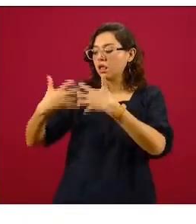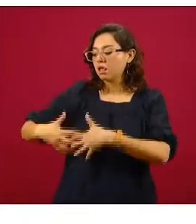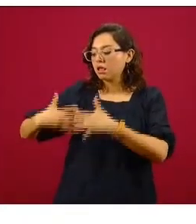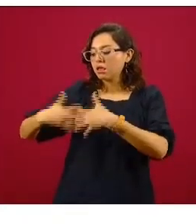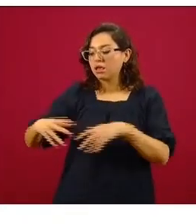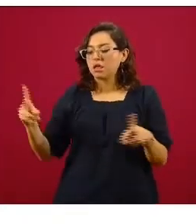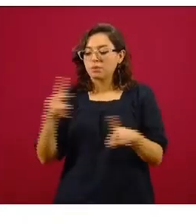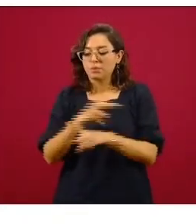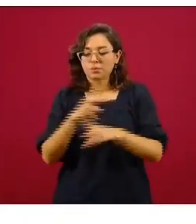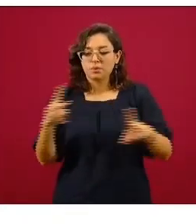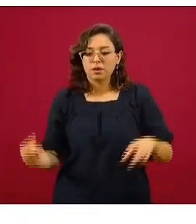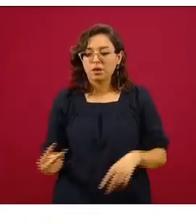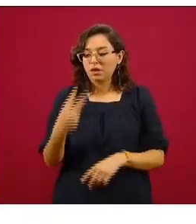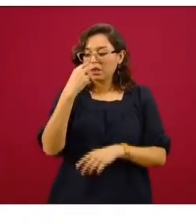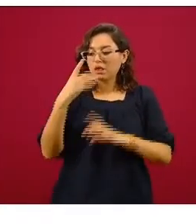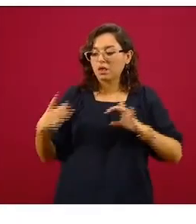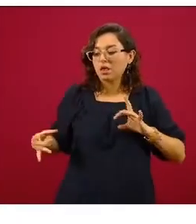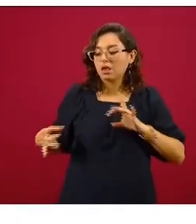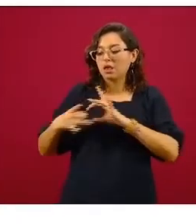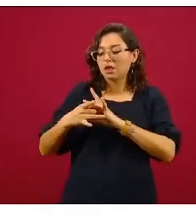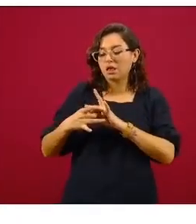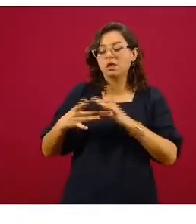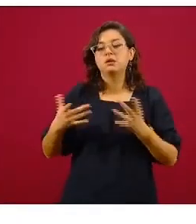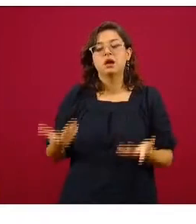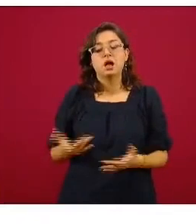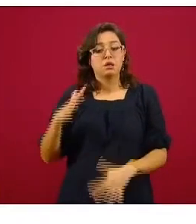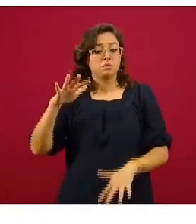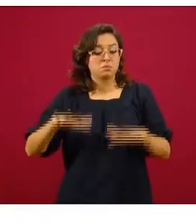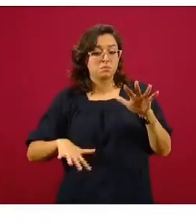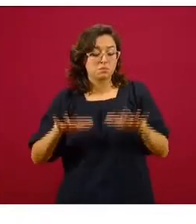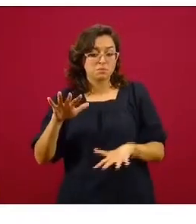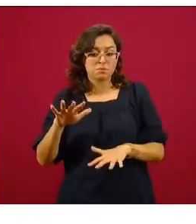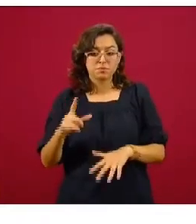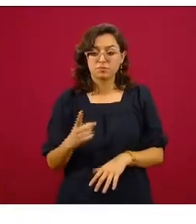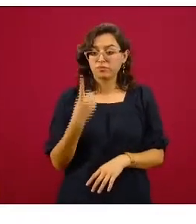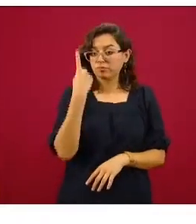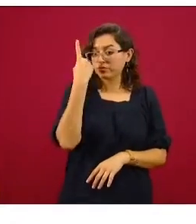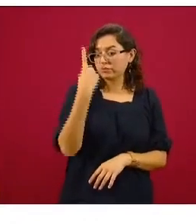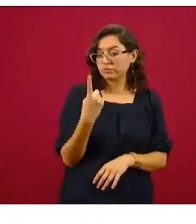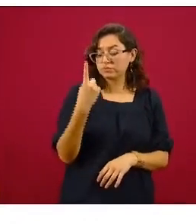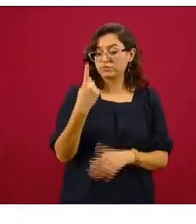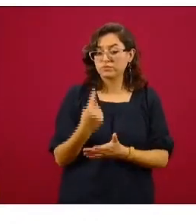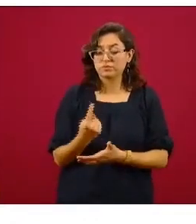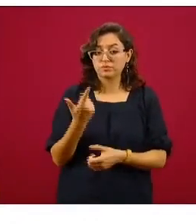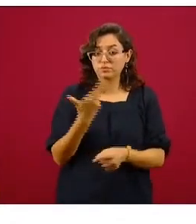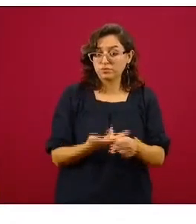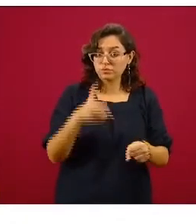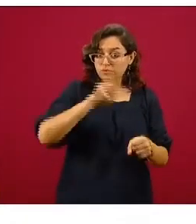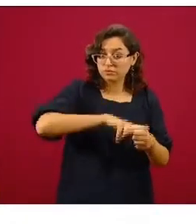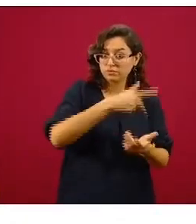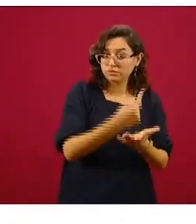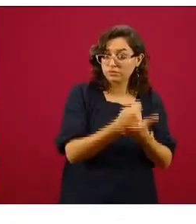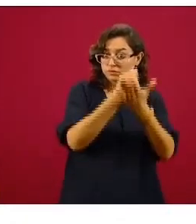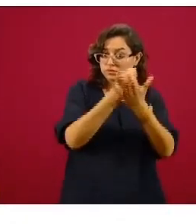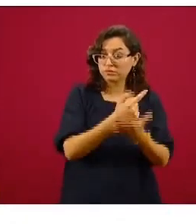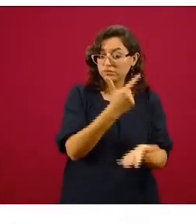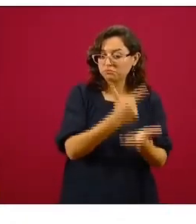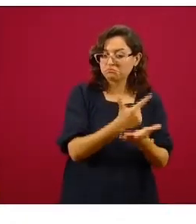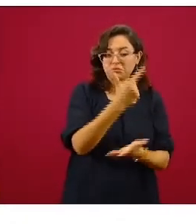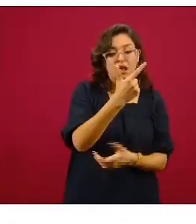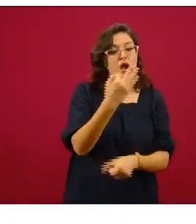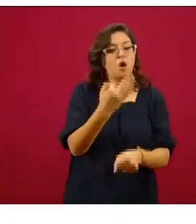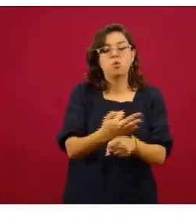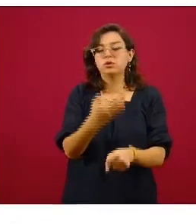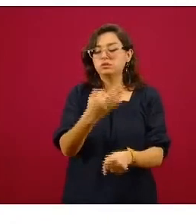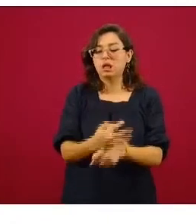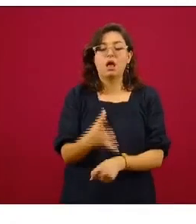a un paciente crítico, no necesariamente se encuentran dentro de una unidad de terapia intensiva, sino que inclusive en este